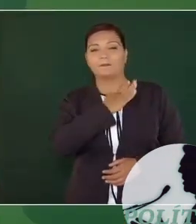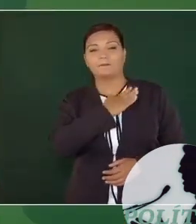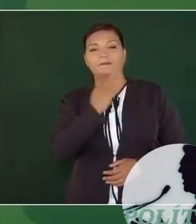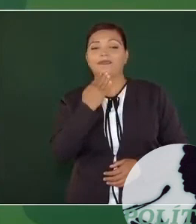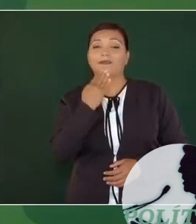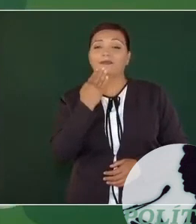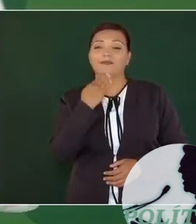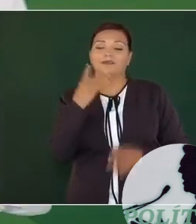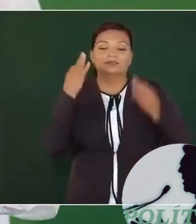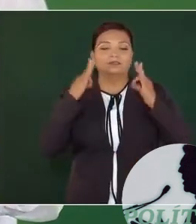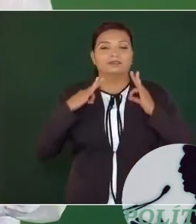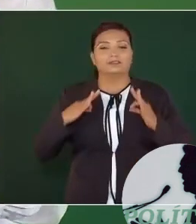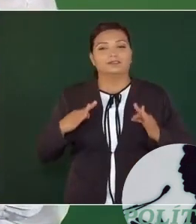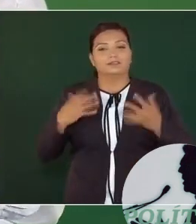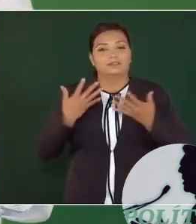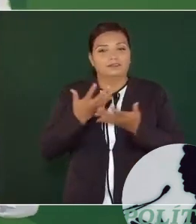descansa.